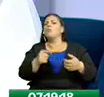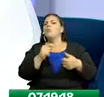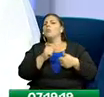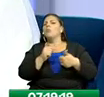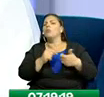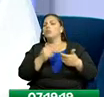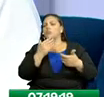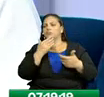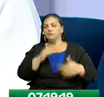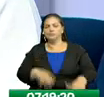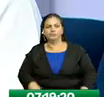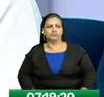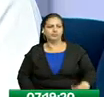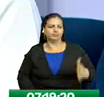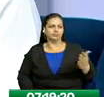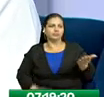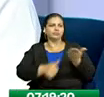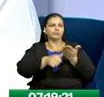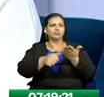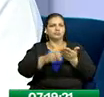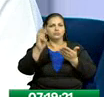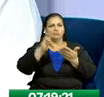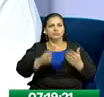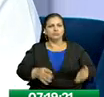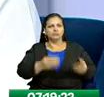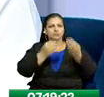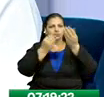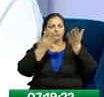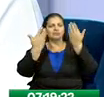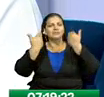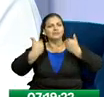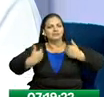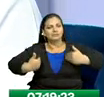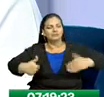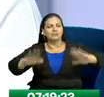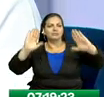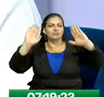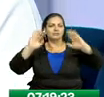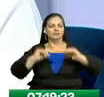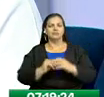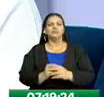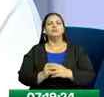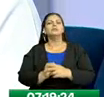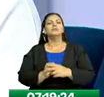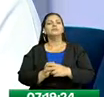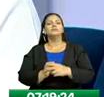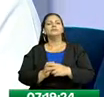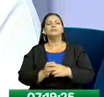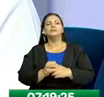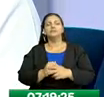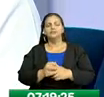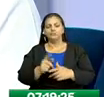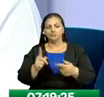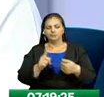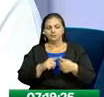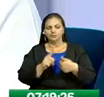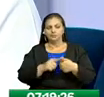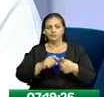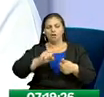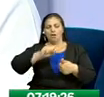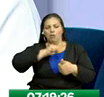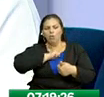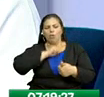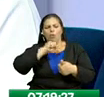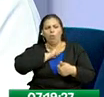alerta informativa nos ha mencionado de que los síntomas que sugieren sospecha principalmente son tos seca,